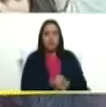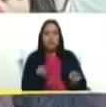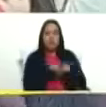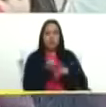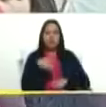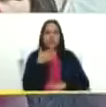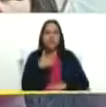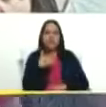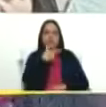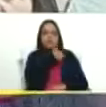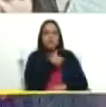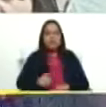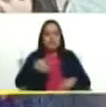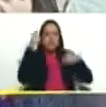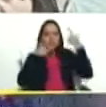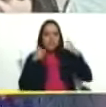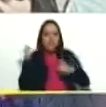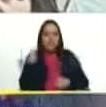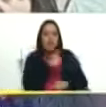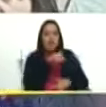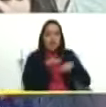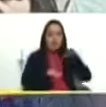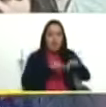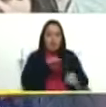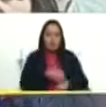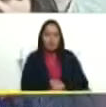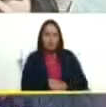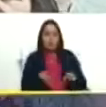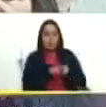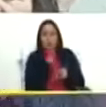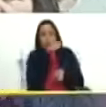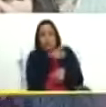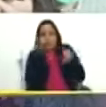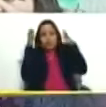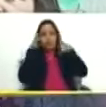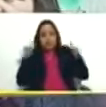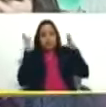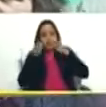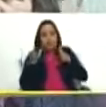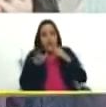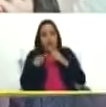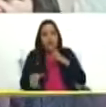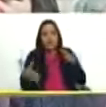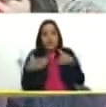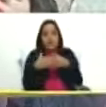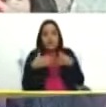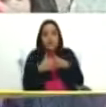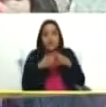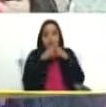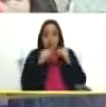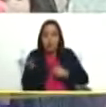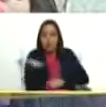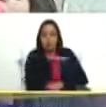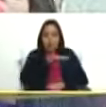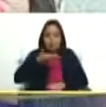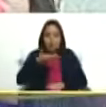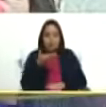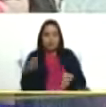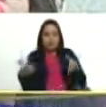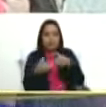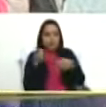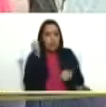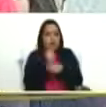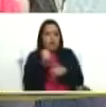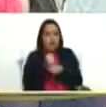comandante Chávez en cada uno de nuestros pasos. Así como usted lo ordenó a este equipo multidisciplinario, todos ellos en conjunto,